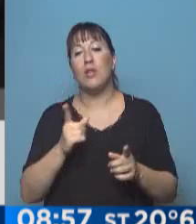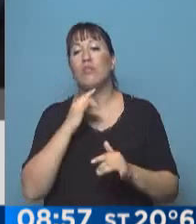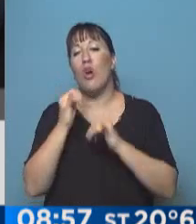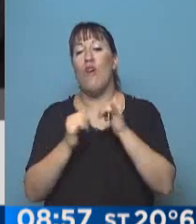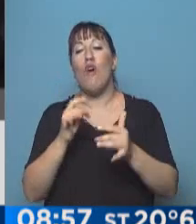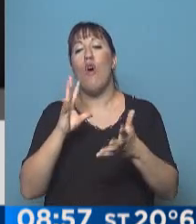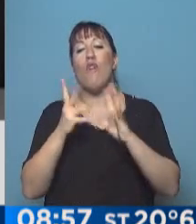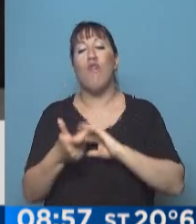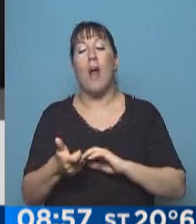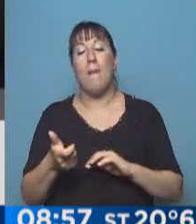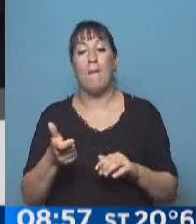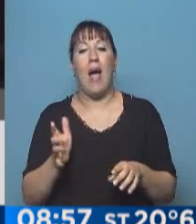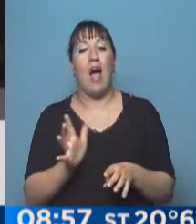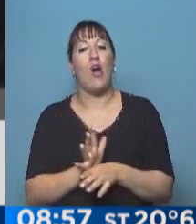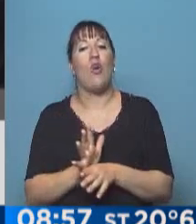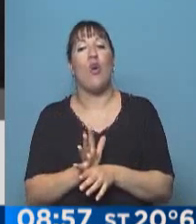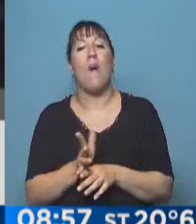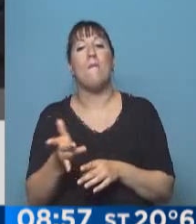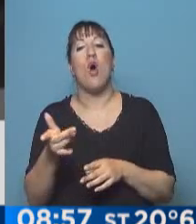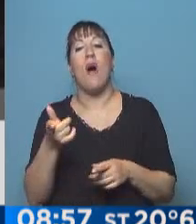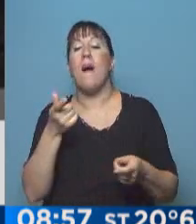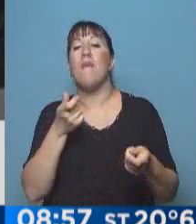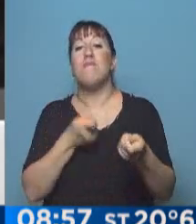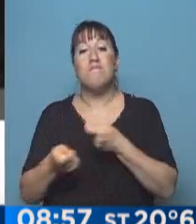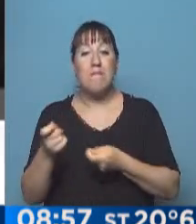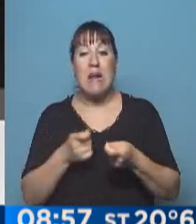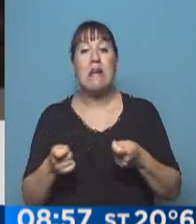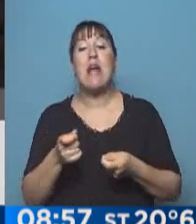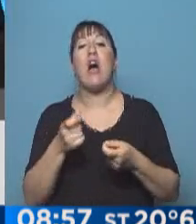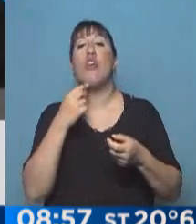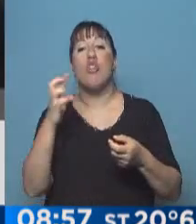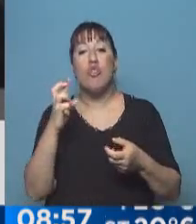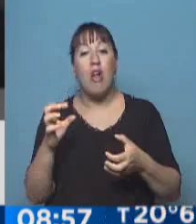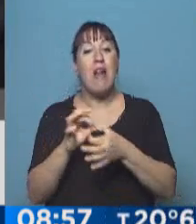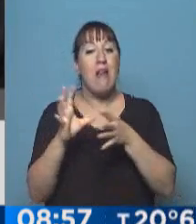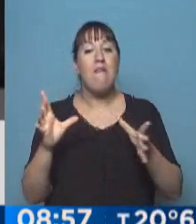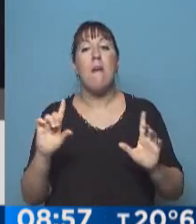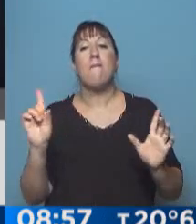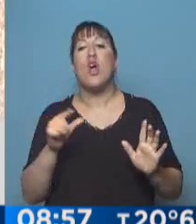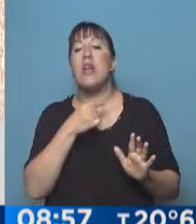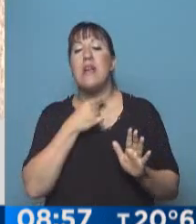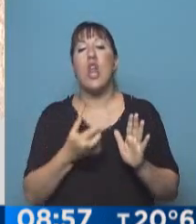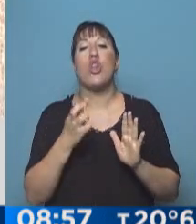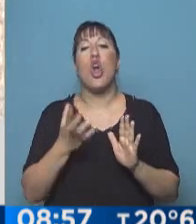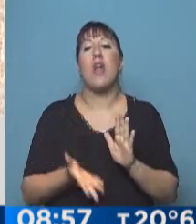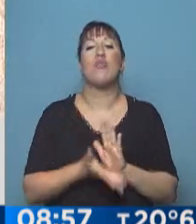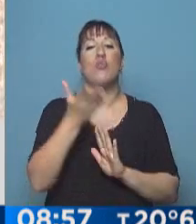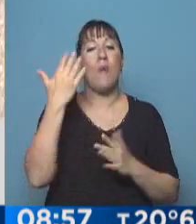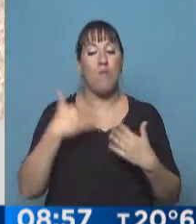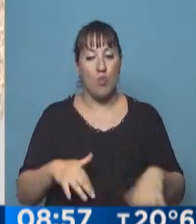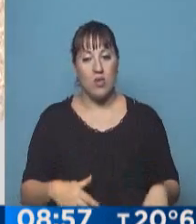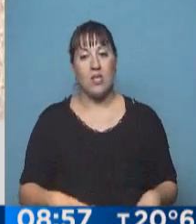abrir el mercado cambiario, pero en condiciones de que se asegure que el dólar no suba demasiado. Él habla de un tipo de